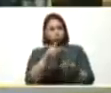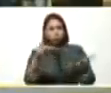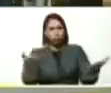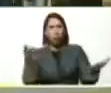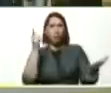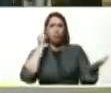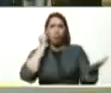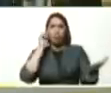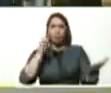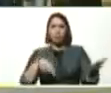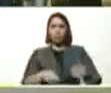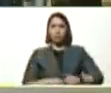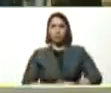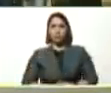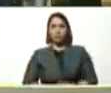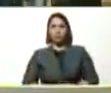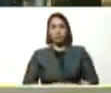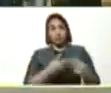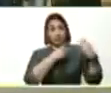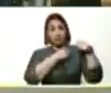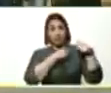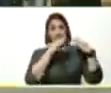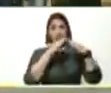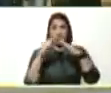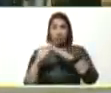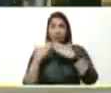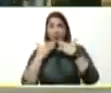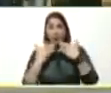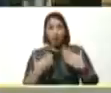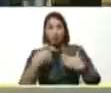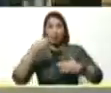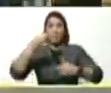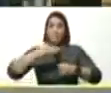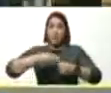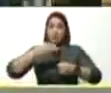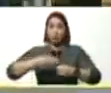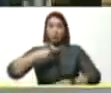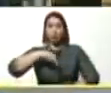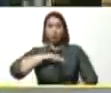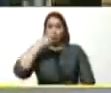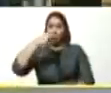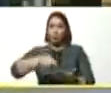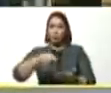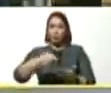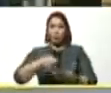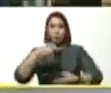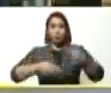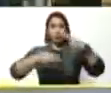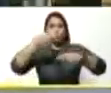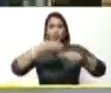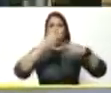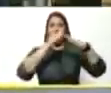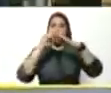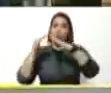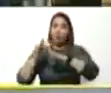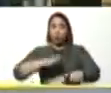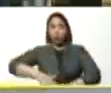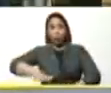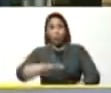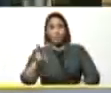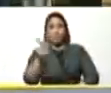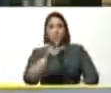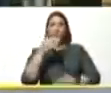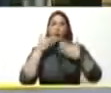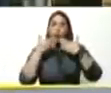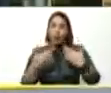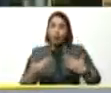sobre todo, jefas de hogares, gracias al petro estamos financiando y construyendo viviendas en todo el país. Y